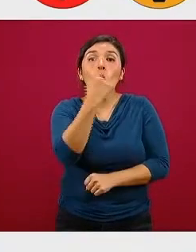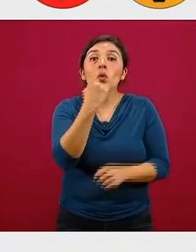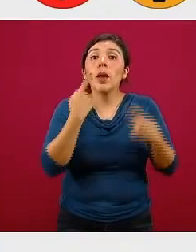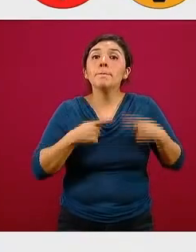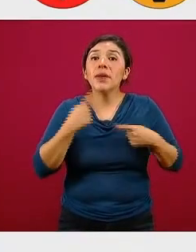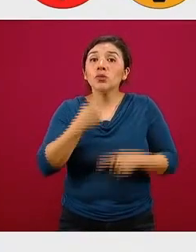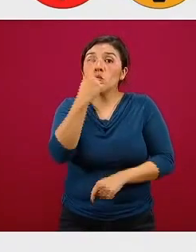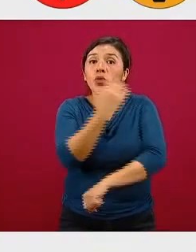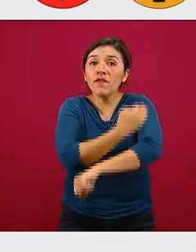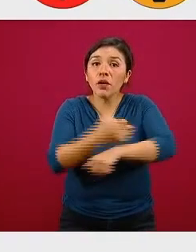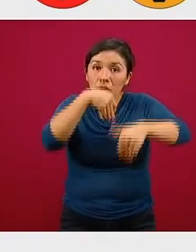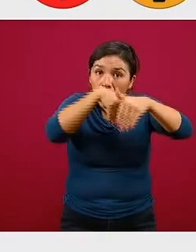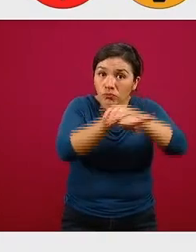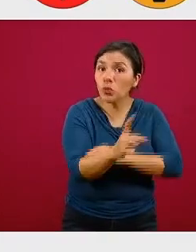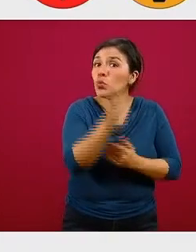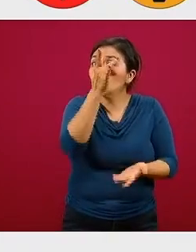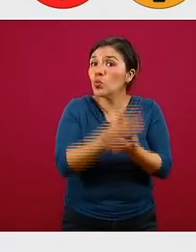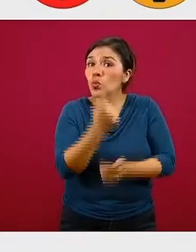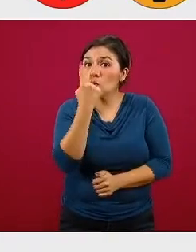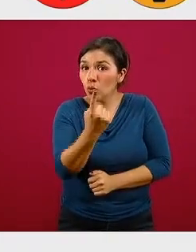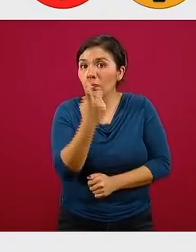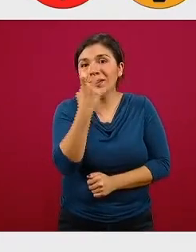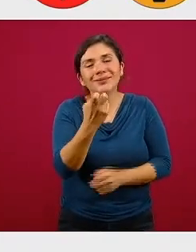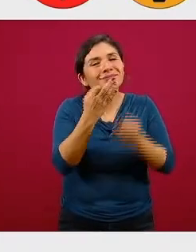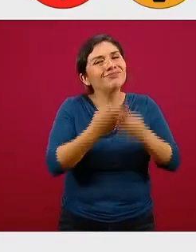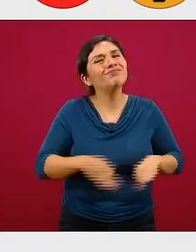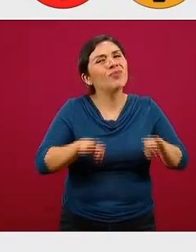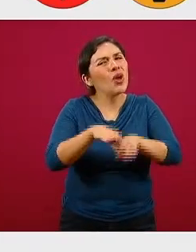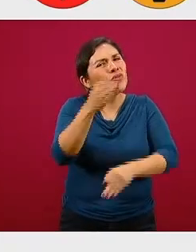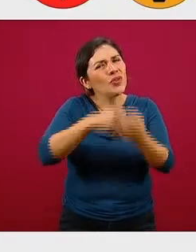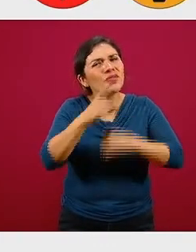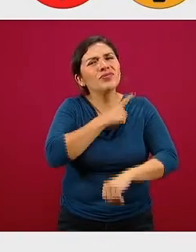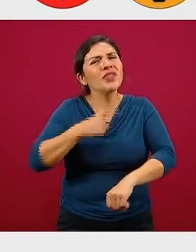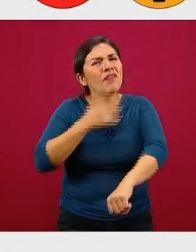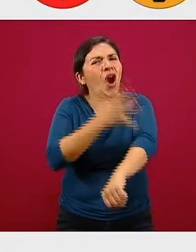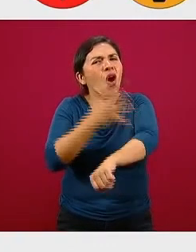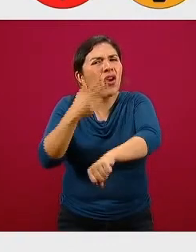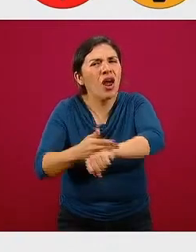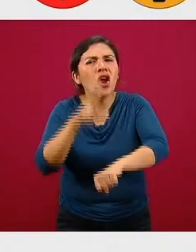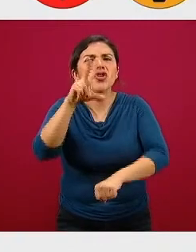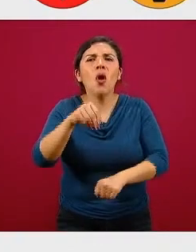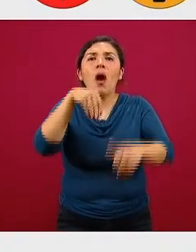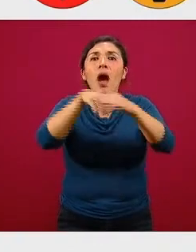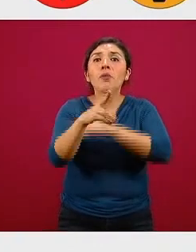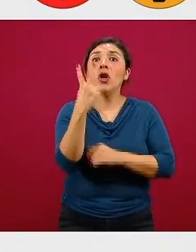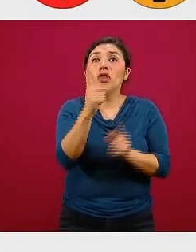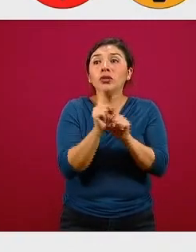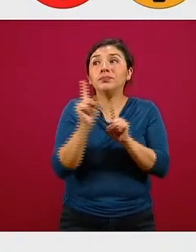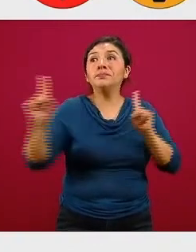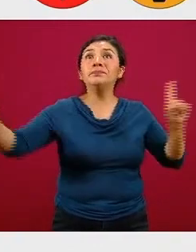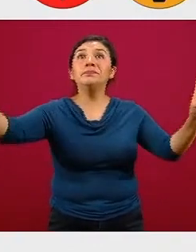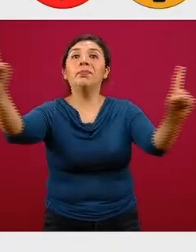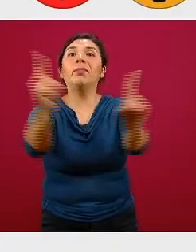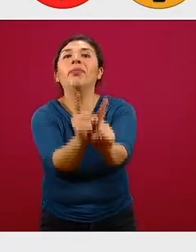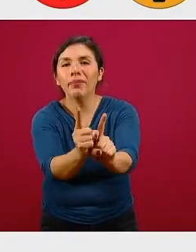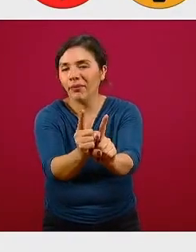por familia. Esto es importante, la honestidad es importante, no vayan dos entrando separados y luego